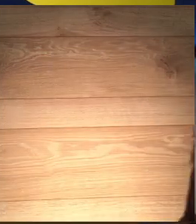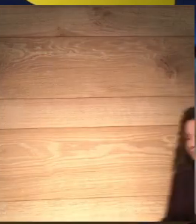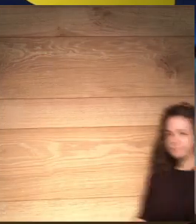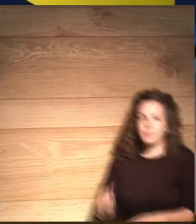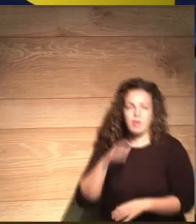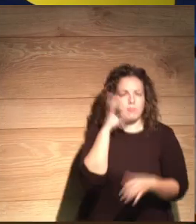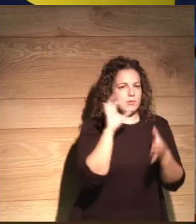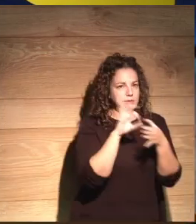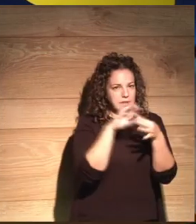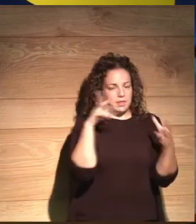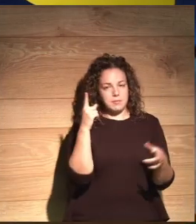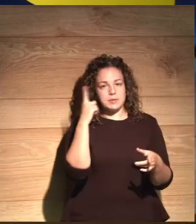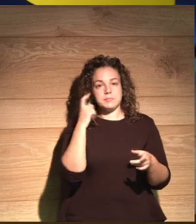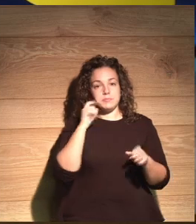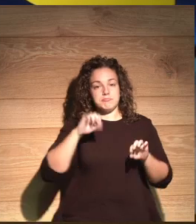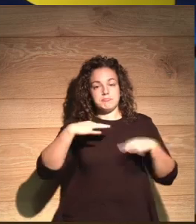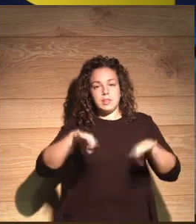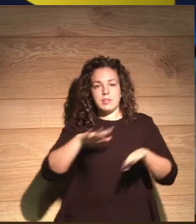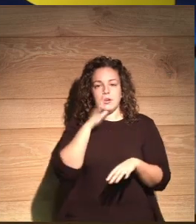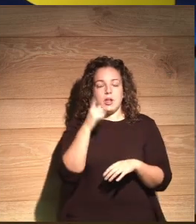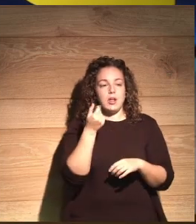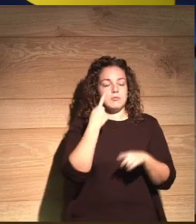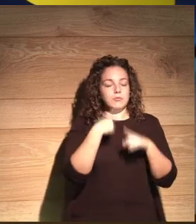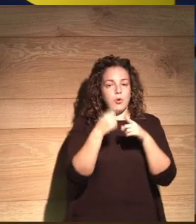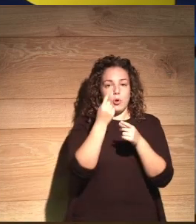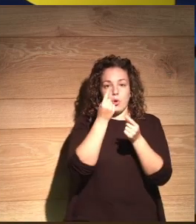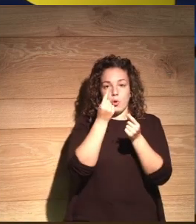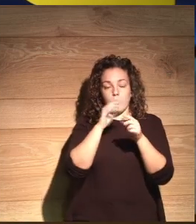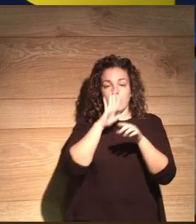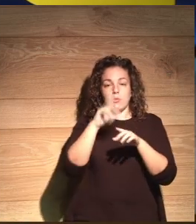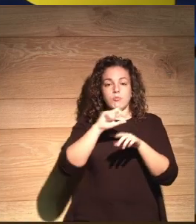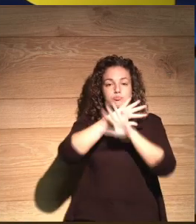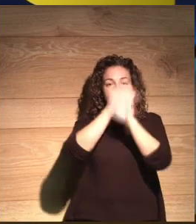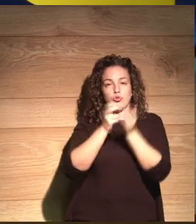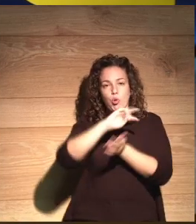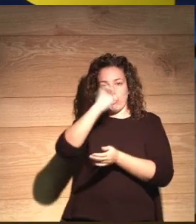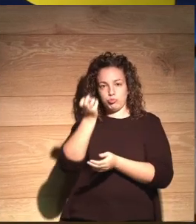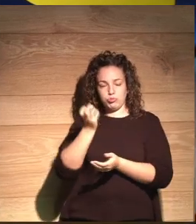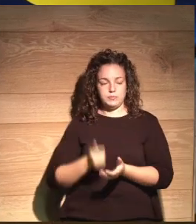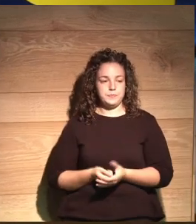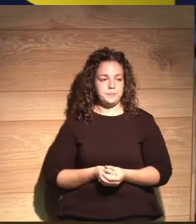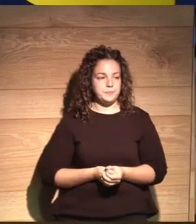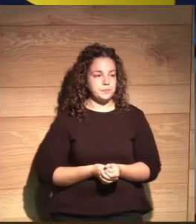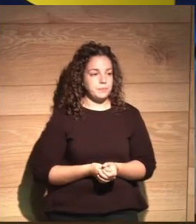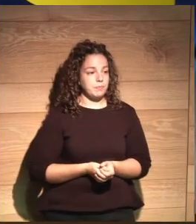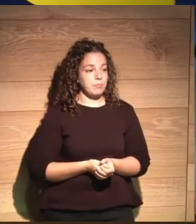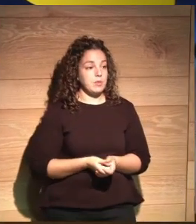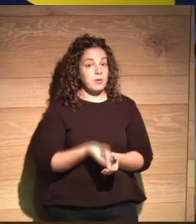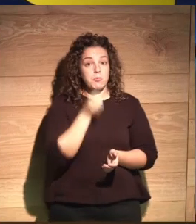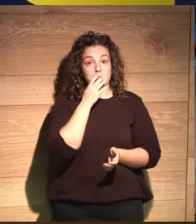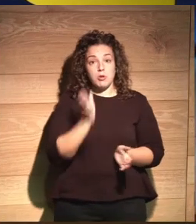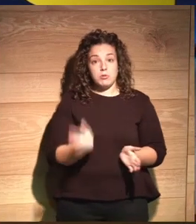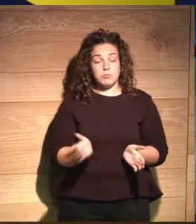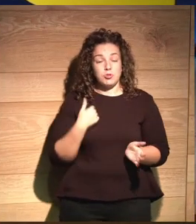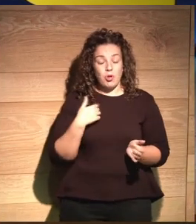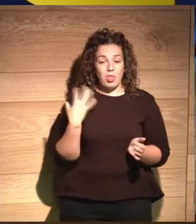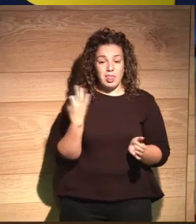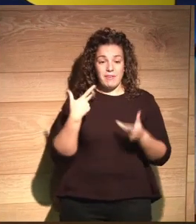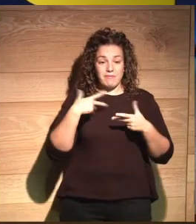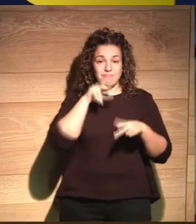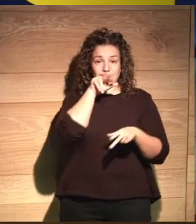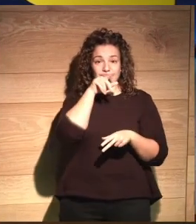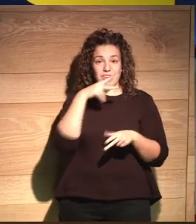tradicional no tiene nada que ver con la contabilidad es otro mundo bueno no sé por ahí me tengo que acabar de